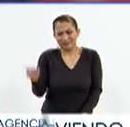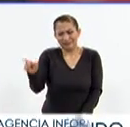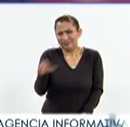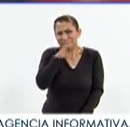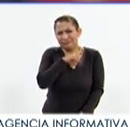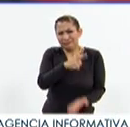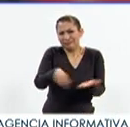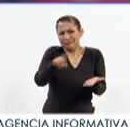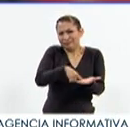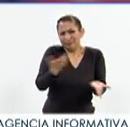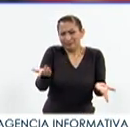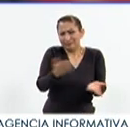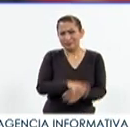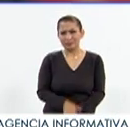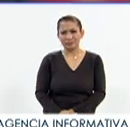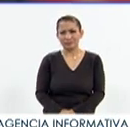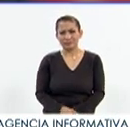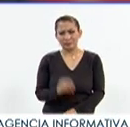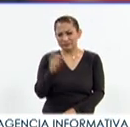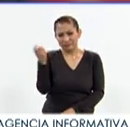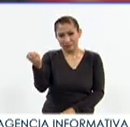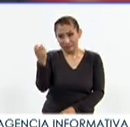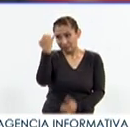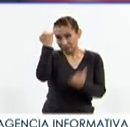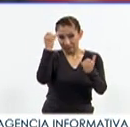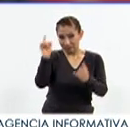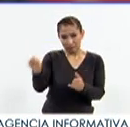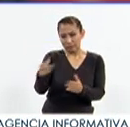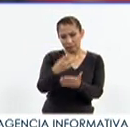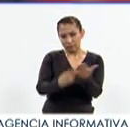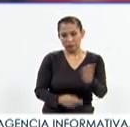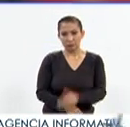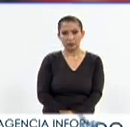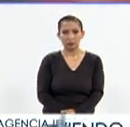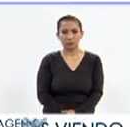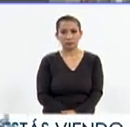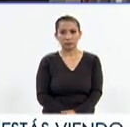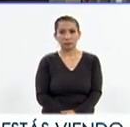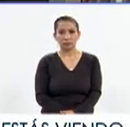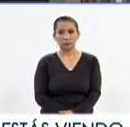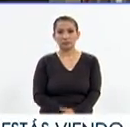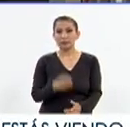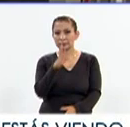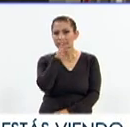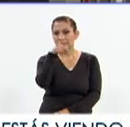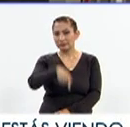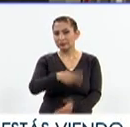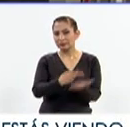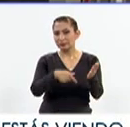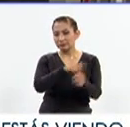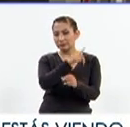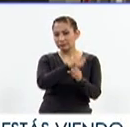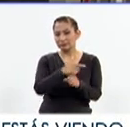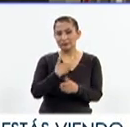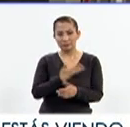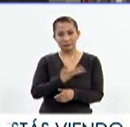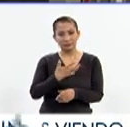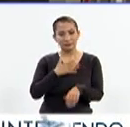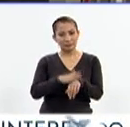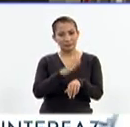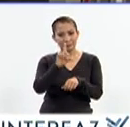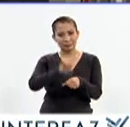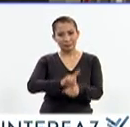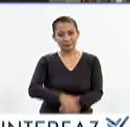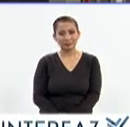están descalificados completamente. No es esa la idea del programa. Este es el reporte desde Palacio Nacional. Que tengan